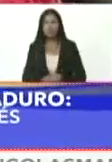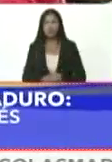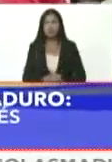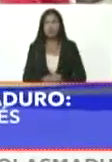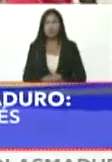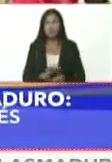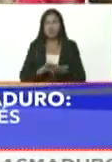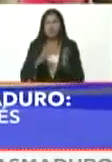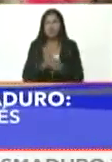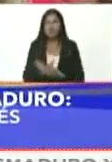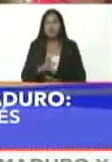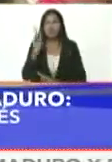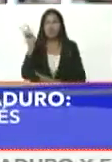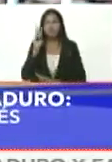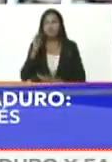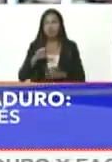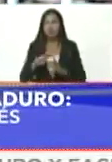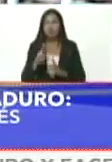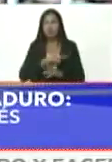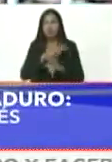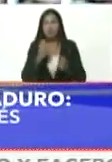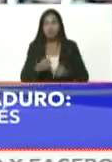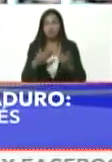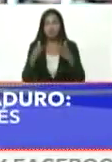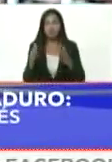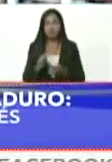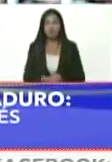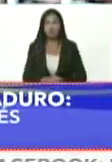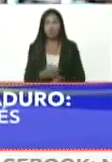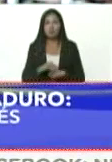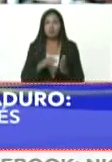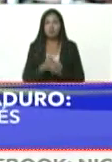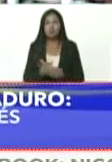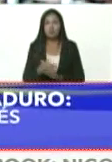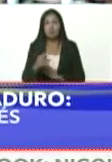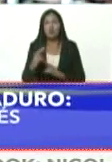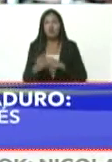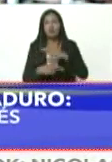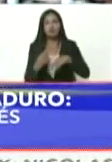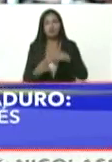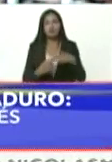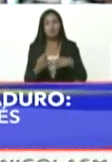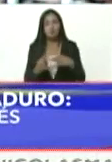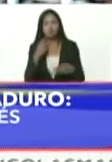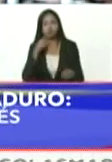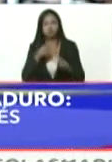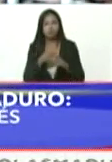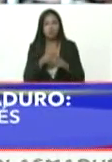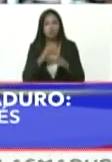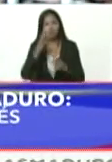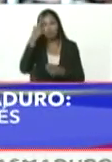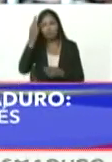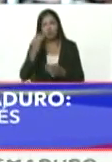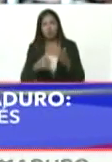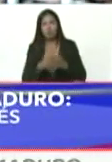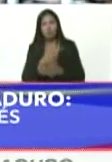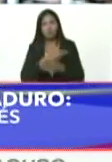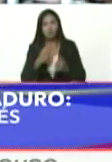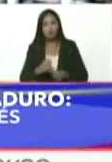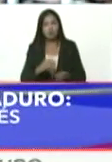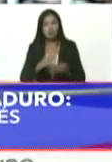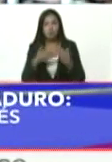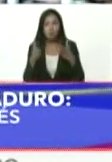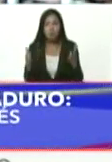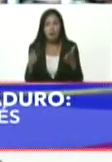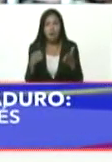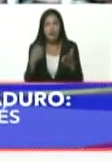sin poder popular? ¿Qué sería de la revolución bolivariana sin consejos comunales, sin comunas y sin poder comunal? No